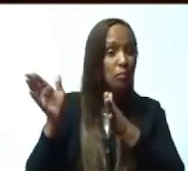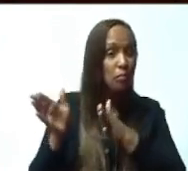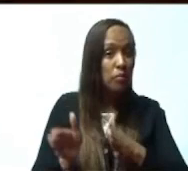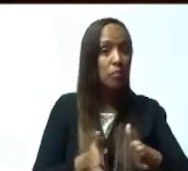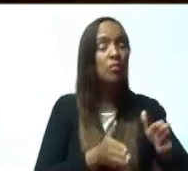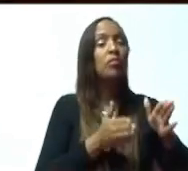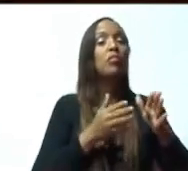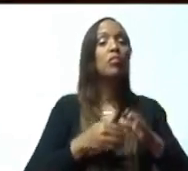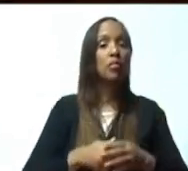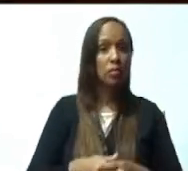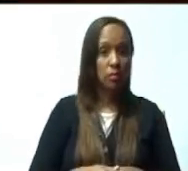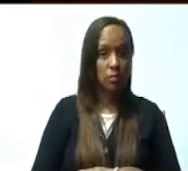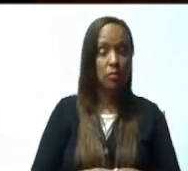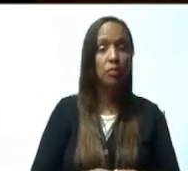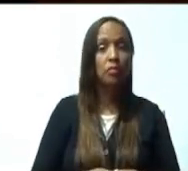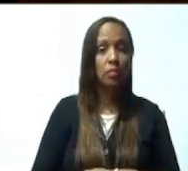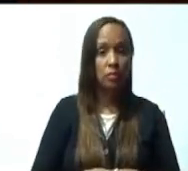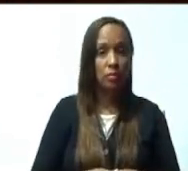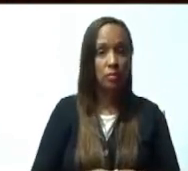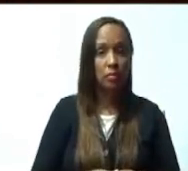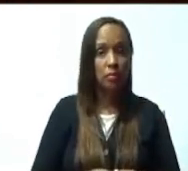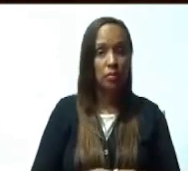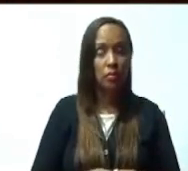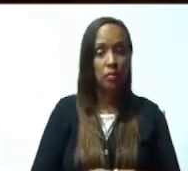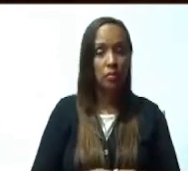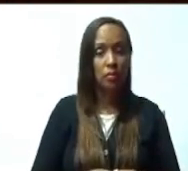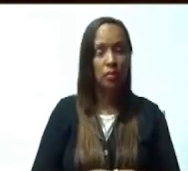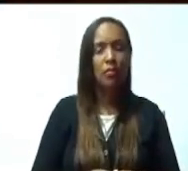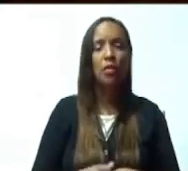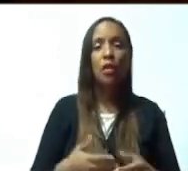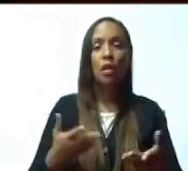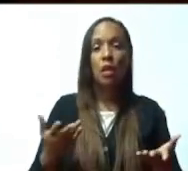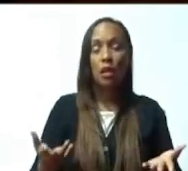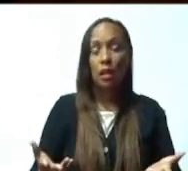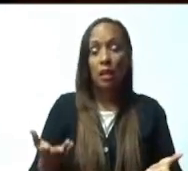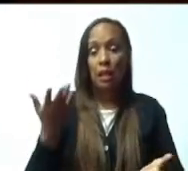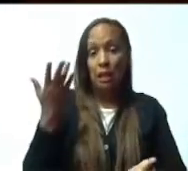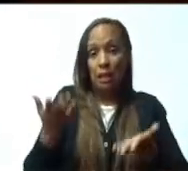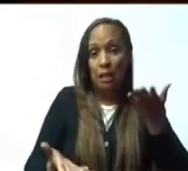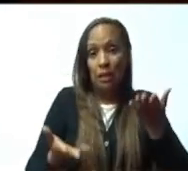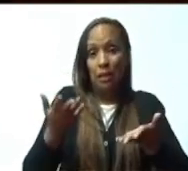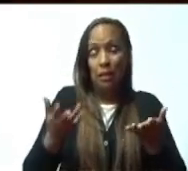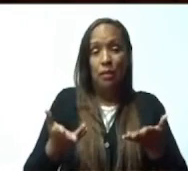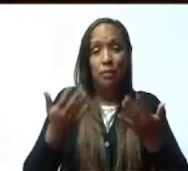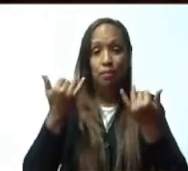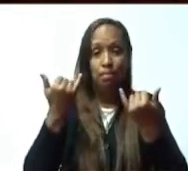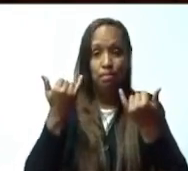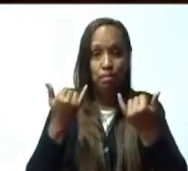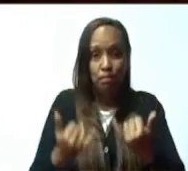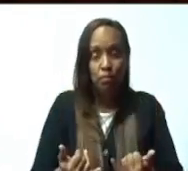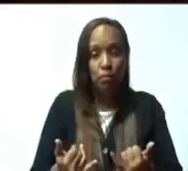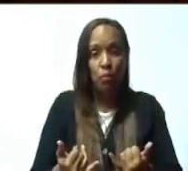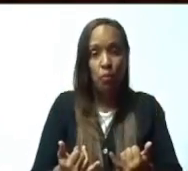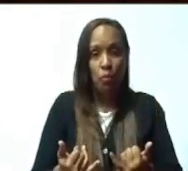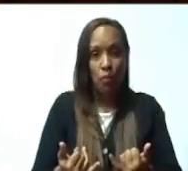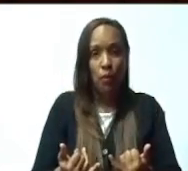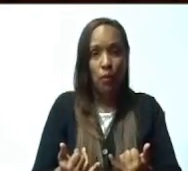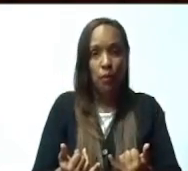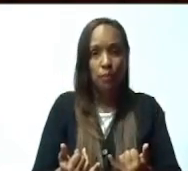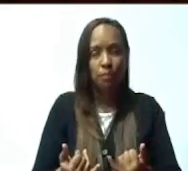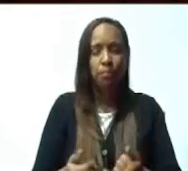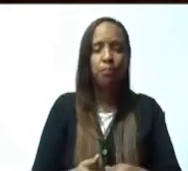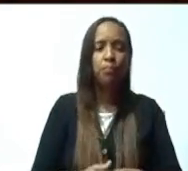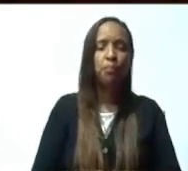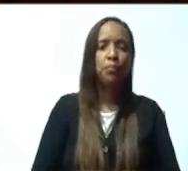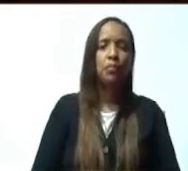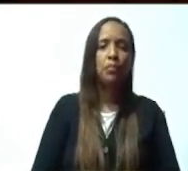por disciplina, por conveniencia, por lo que sea, tienen que violar la ley y no